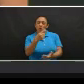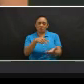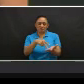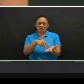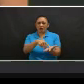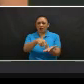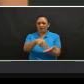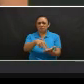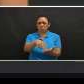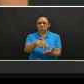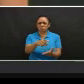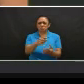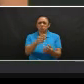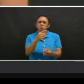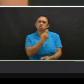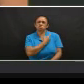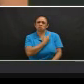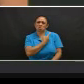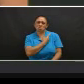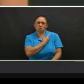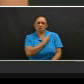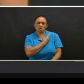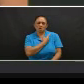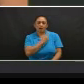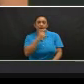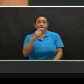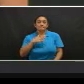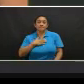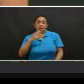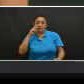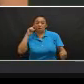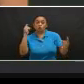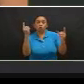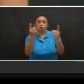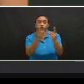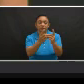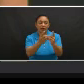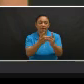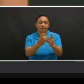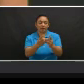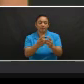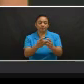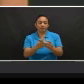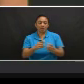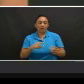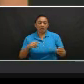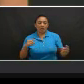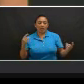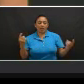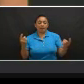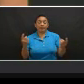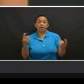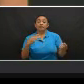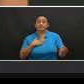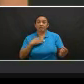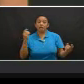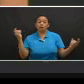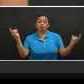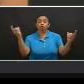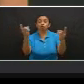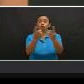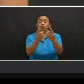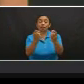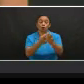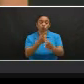como un vagabundo, solo me encontraba en completo olvido. Pero me